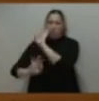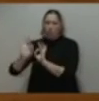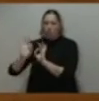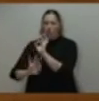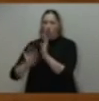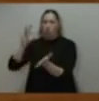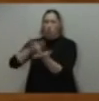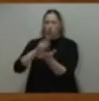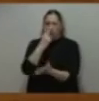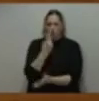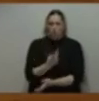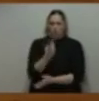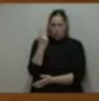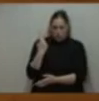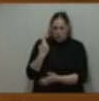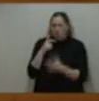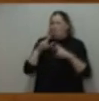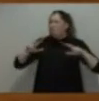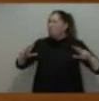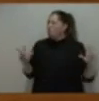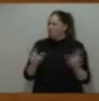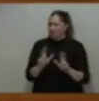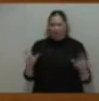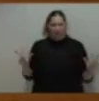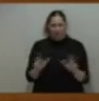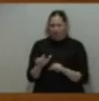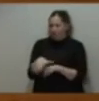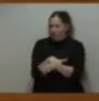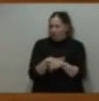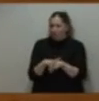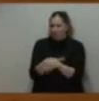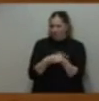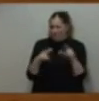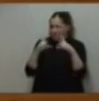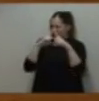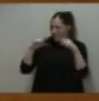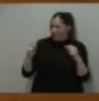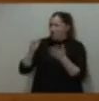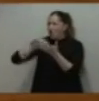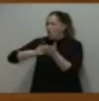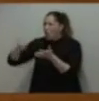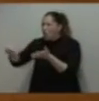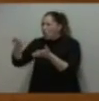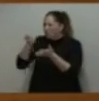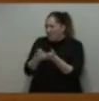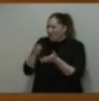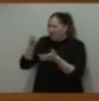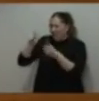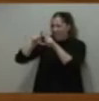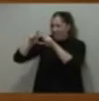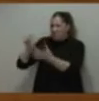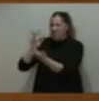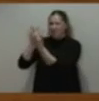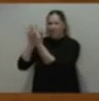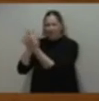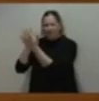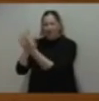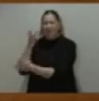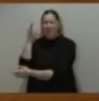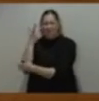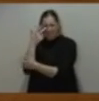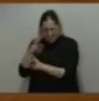aproximadamente 2 años. Es muy grave que la Administración asturiana siga contratando con una empresa que reconoce la existencia de esa brecha salarial